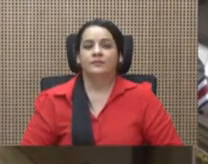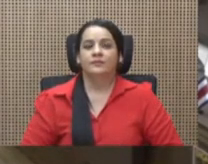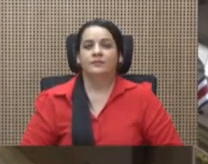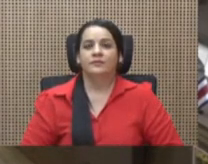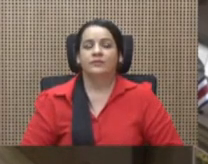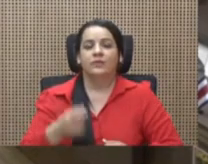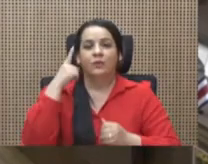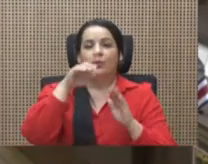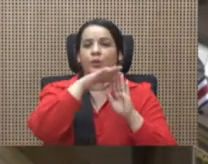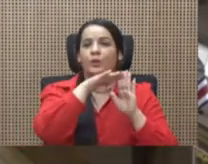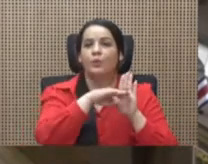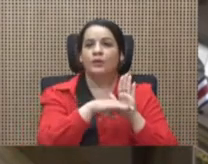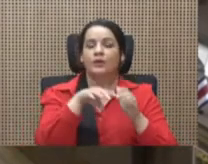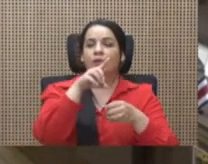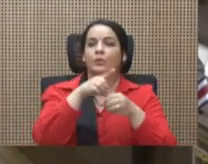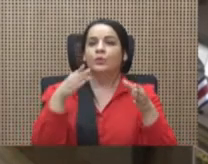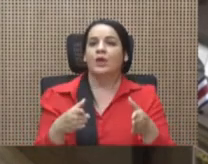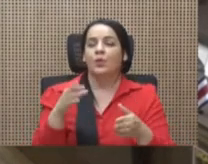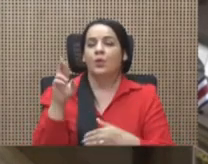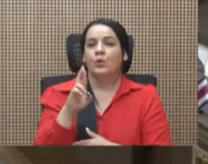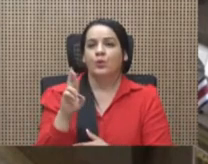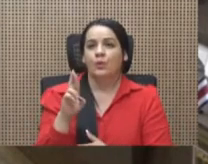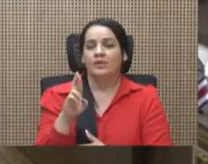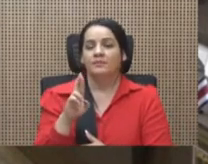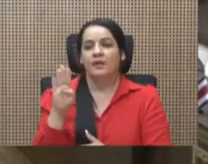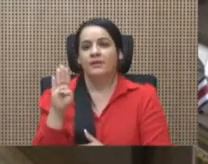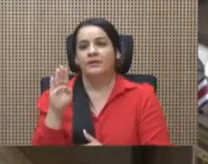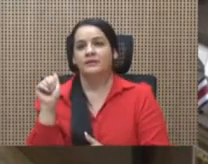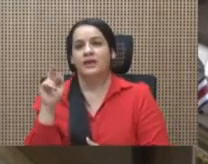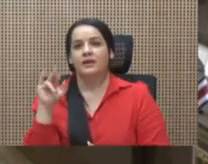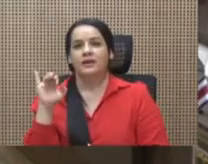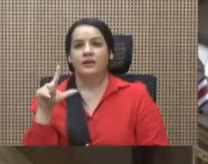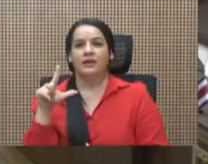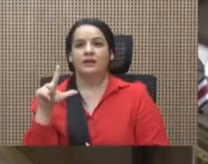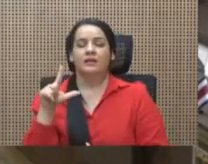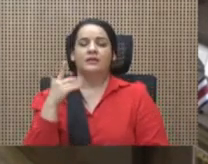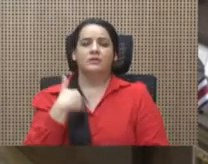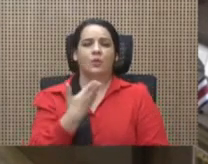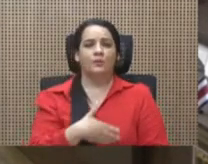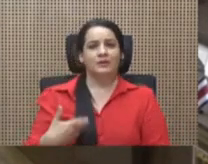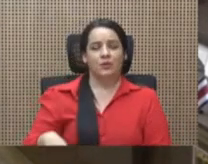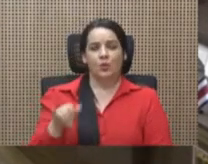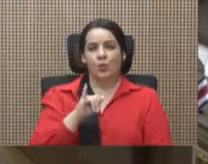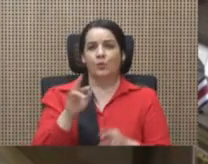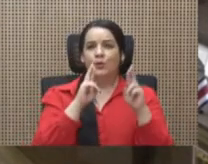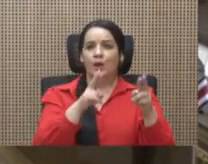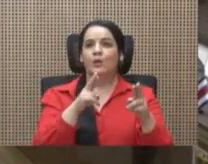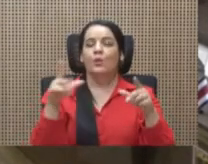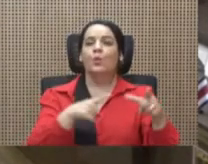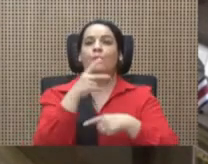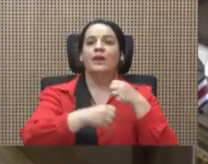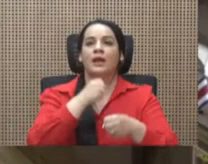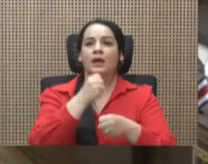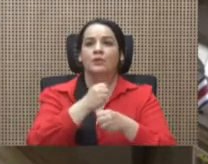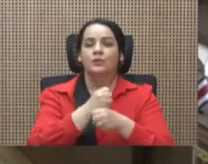Por el orden, el diputado Robles Barrantes Ariel. Señor presidente, como regalo de cumpleaños le voy a salvar del apuro. ¿Nos